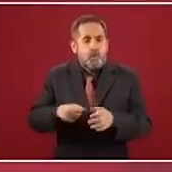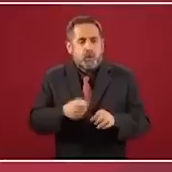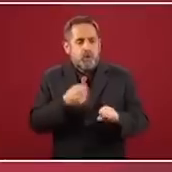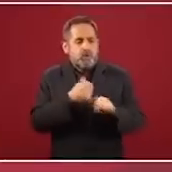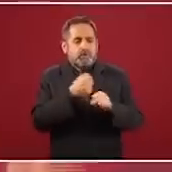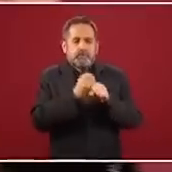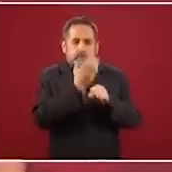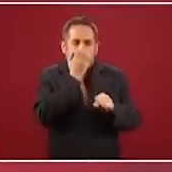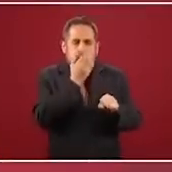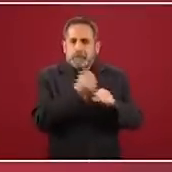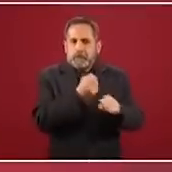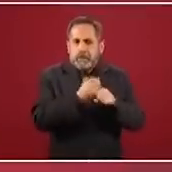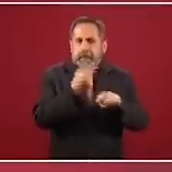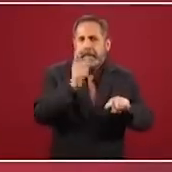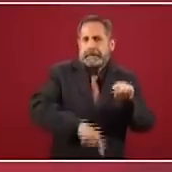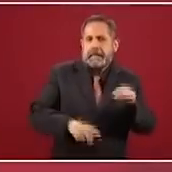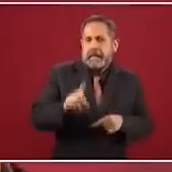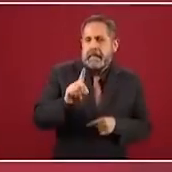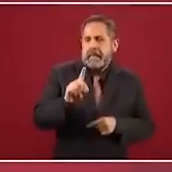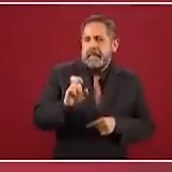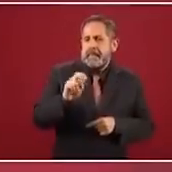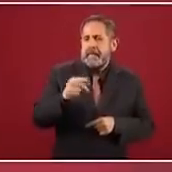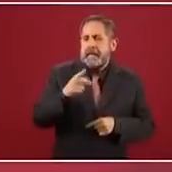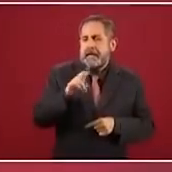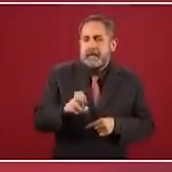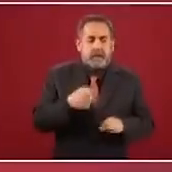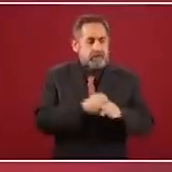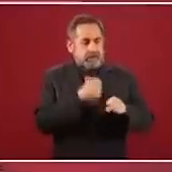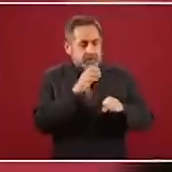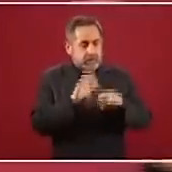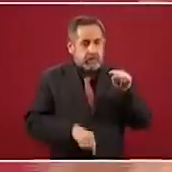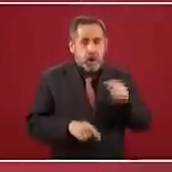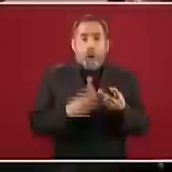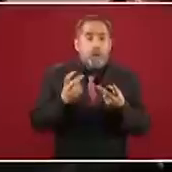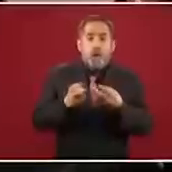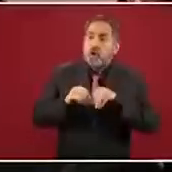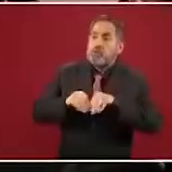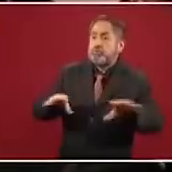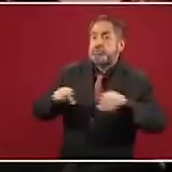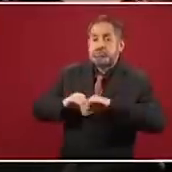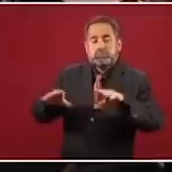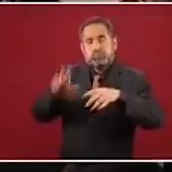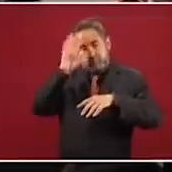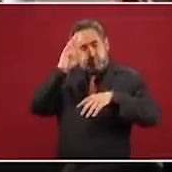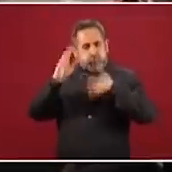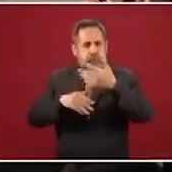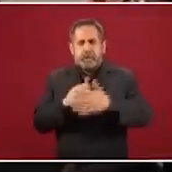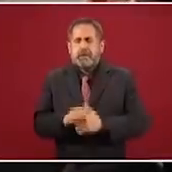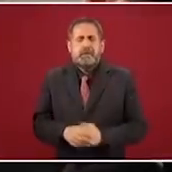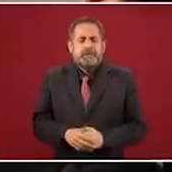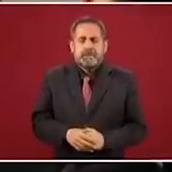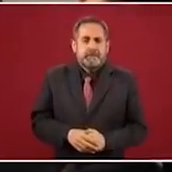contra el dengue y que eso explicaba por qué el dengue había sido descomunal.